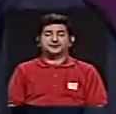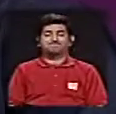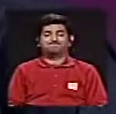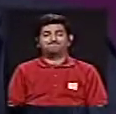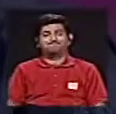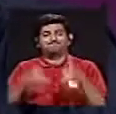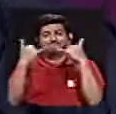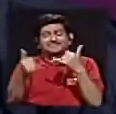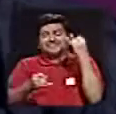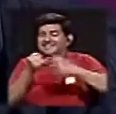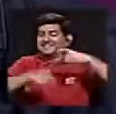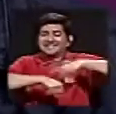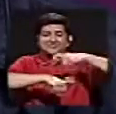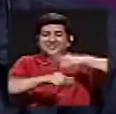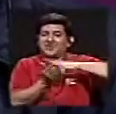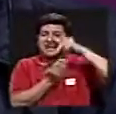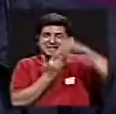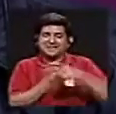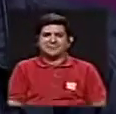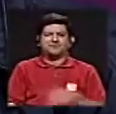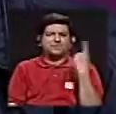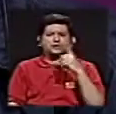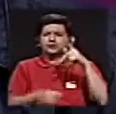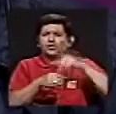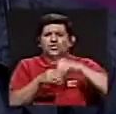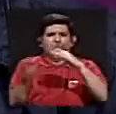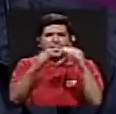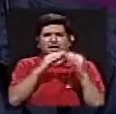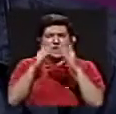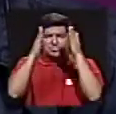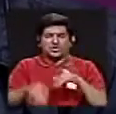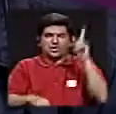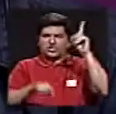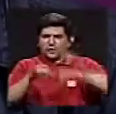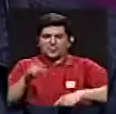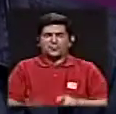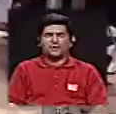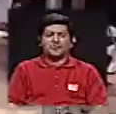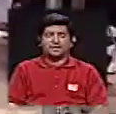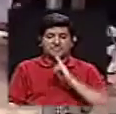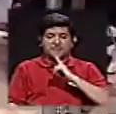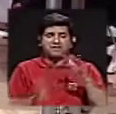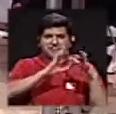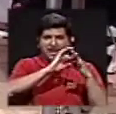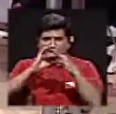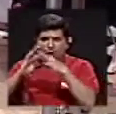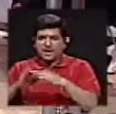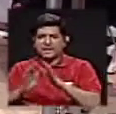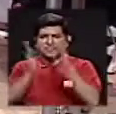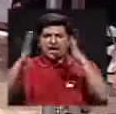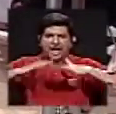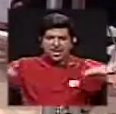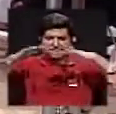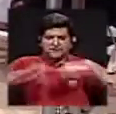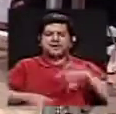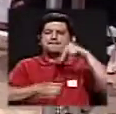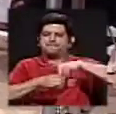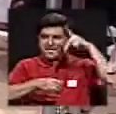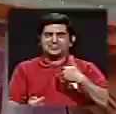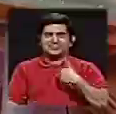ya se ha sacado el programa sólo la participación ciudadana eso no puede quedar ser coherentes que de verdad aquí te tiene que abrir un espacio para la participación